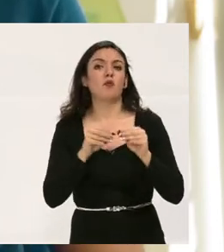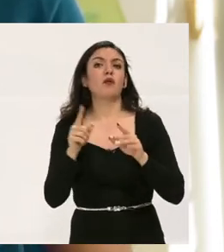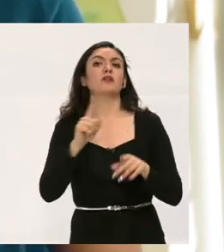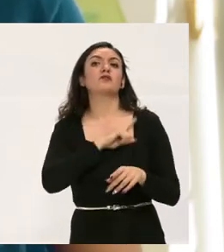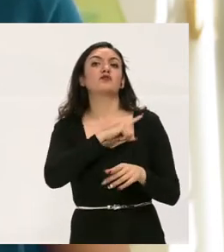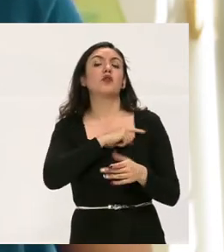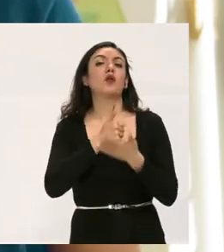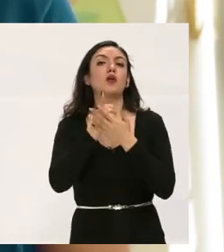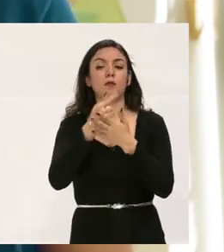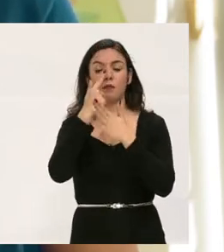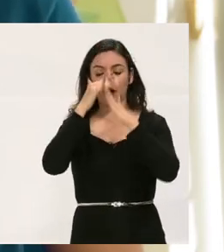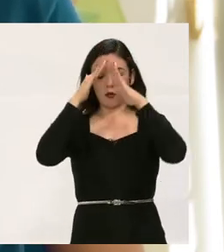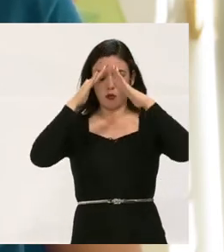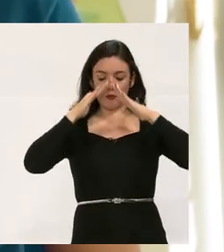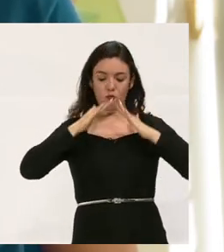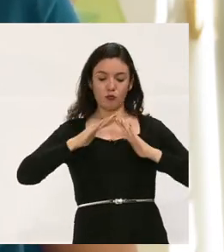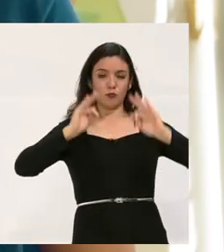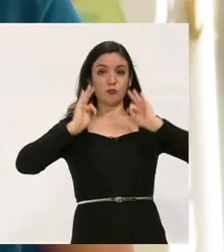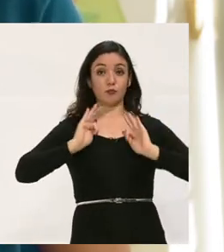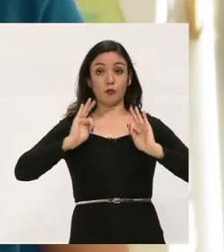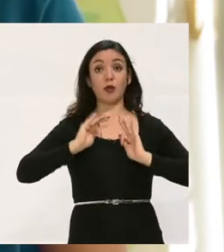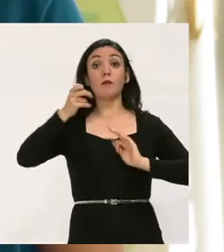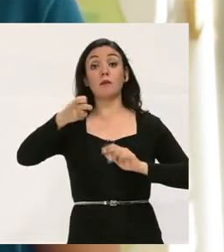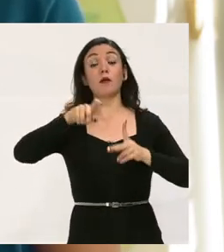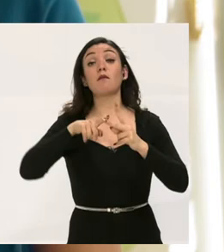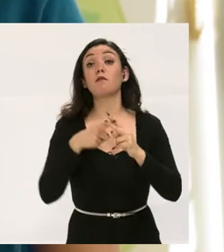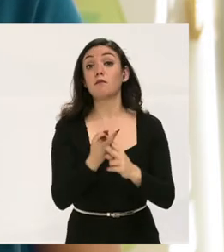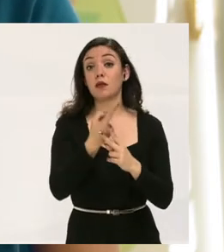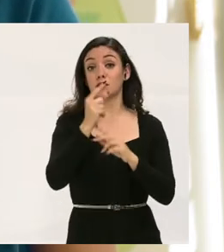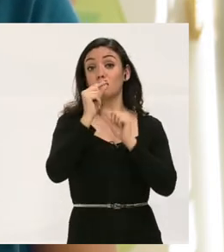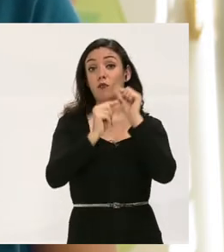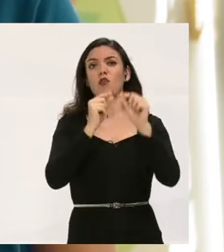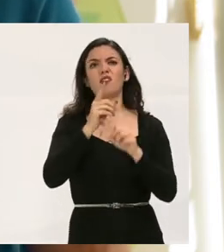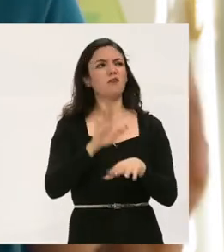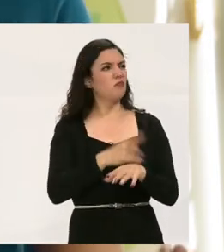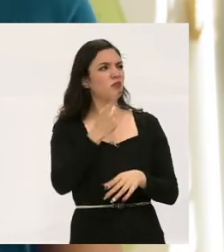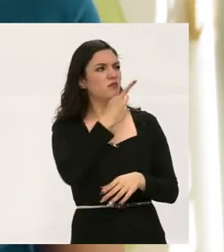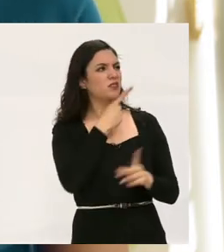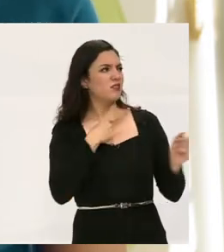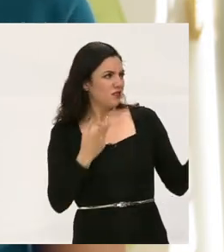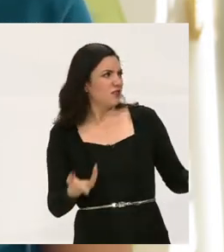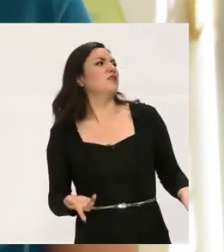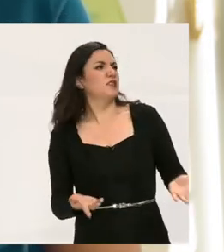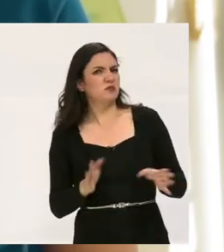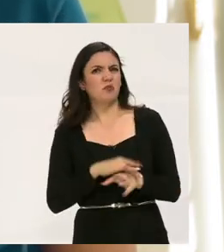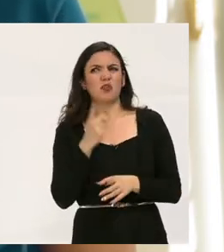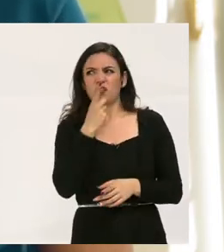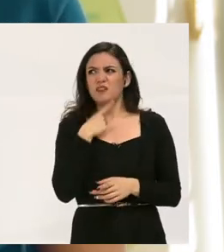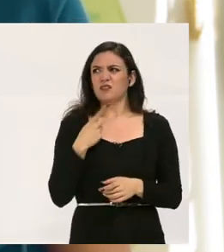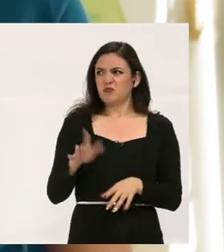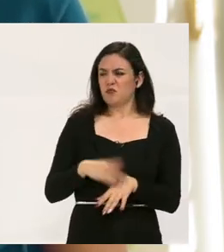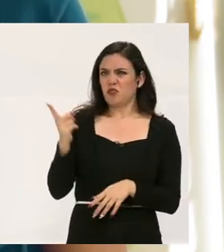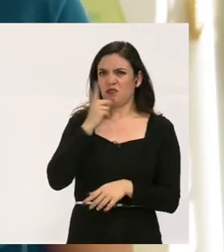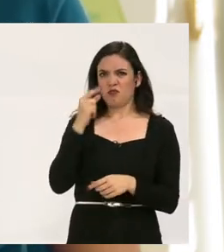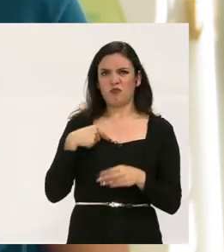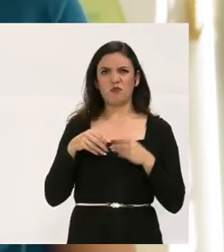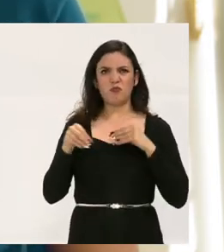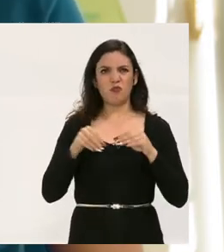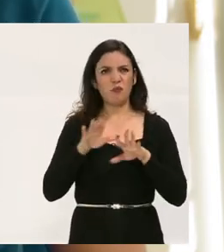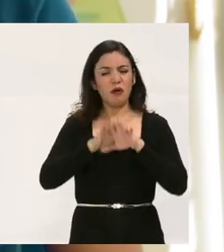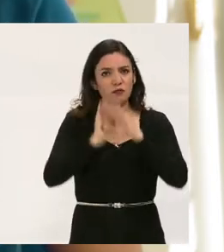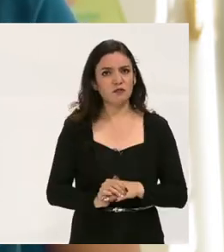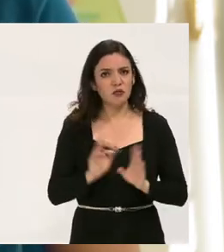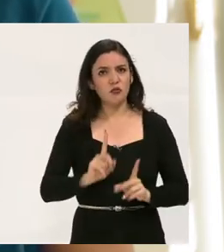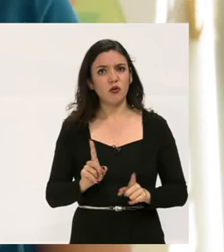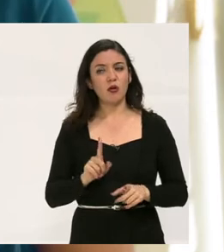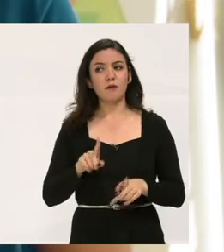que se obviamente se le ayuda a regularlo pero ya empieza un poquito de porque me dice eso mi compañero porque me